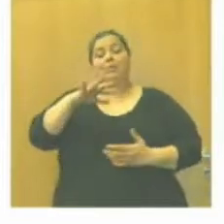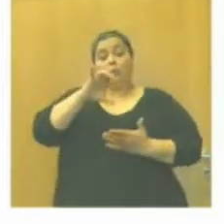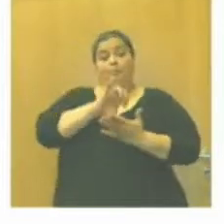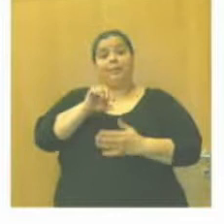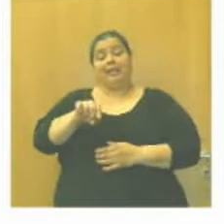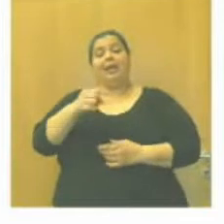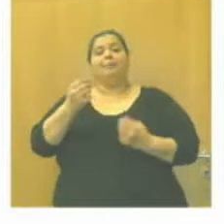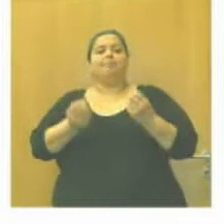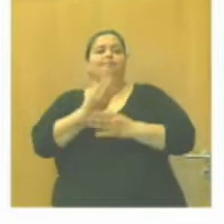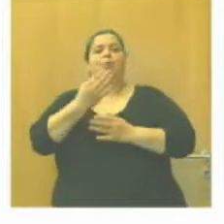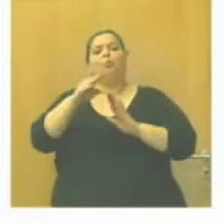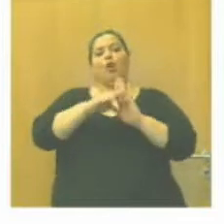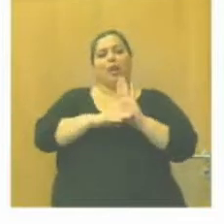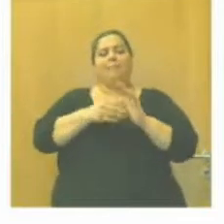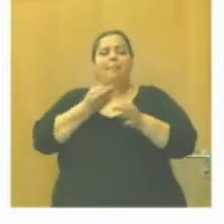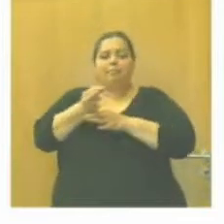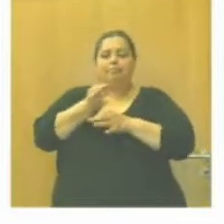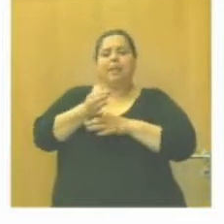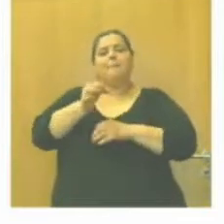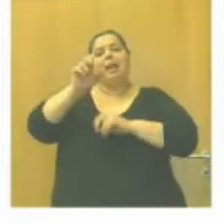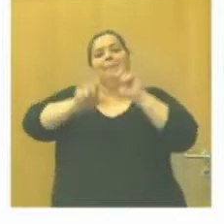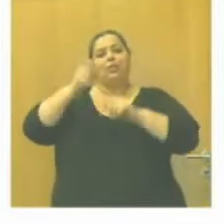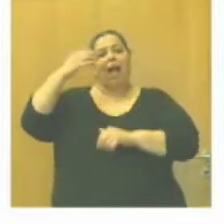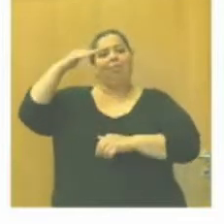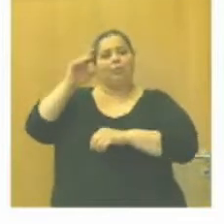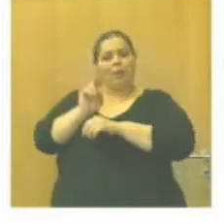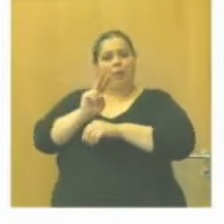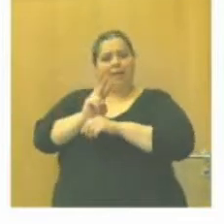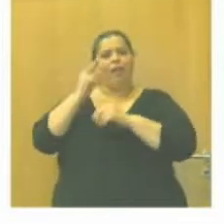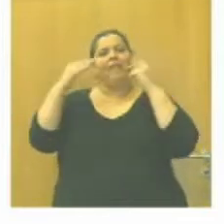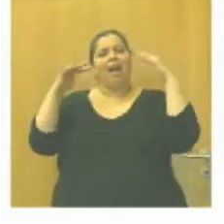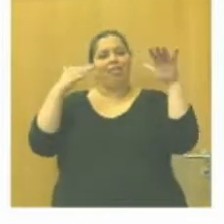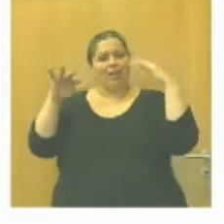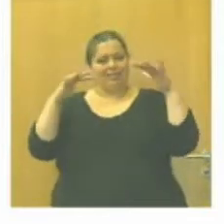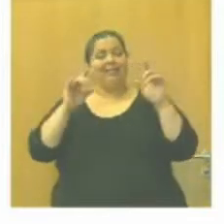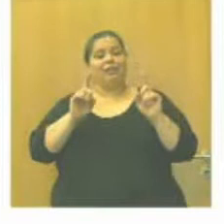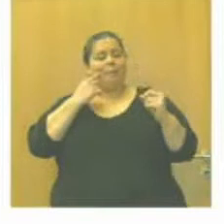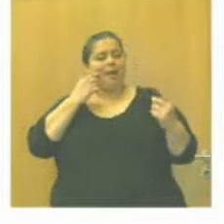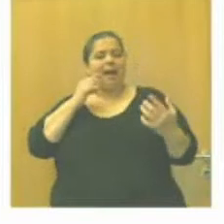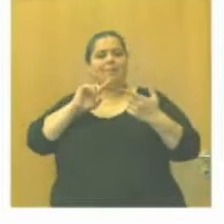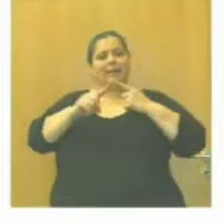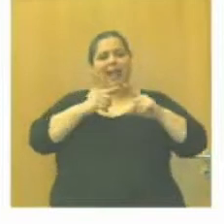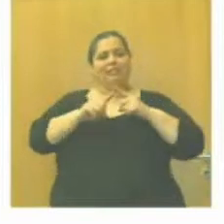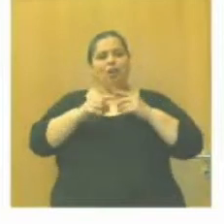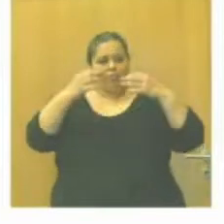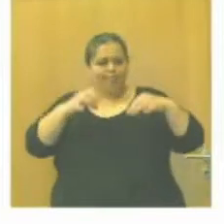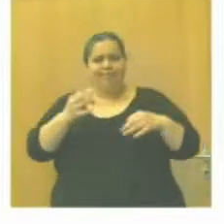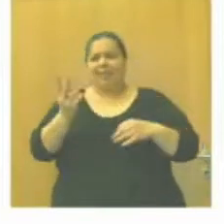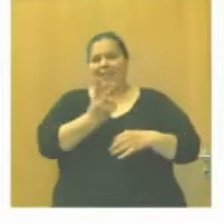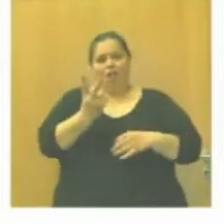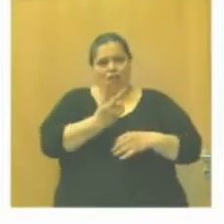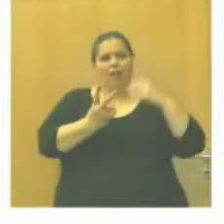formación para cuidadores de adolescentes. Estaba centrado en establecer una relación nutritiva entre el cuidador y el